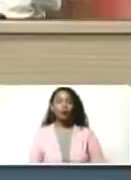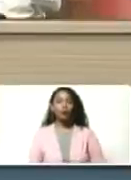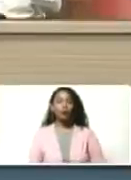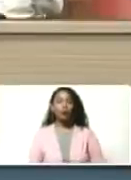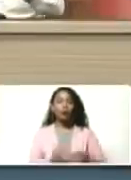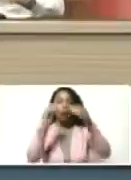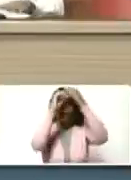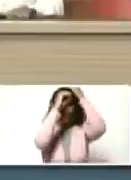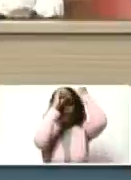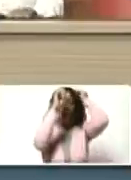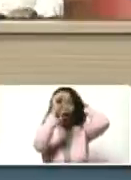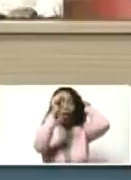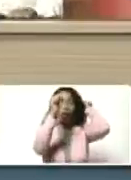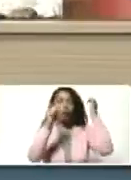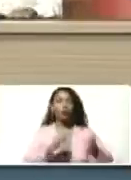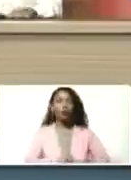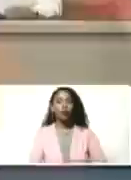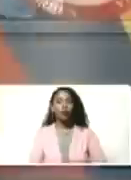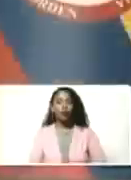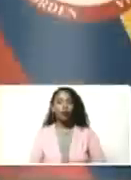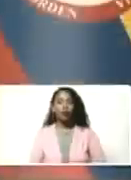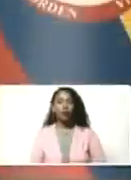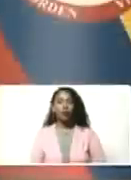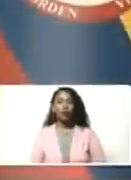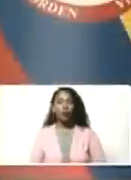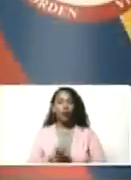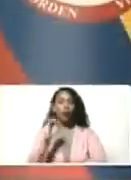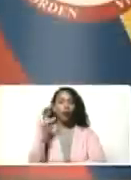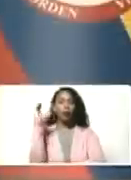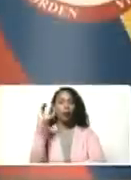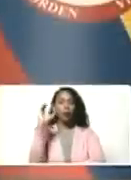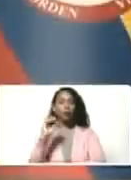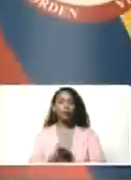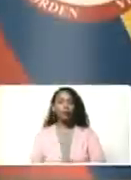canciller Leyva, embajadores,